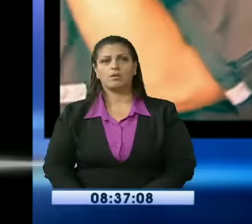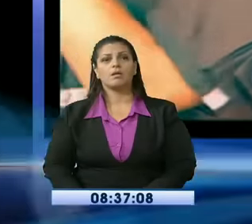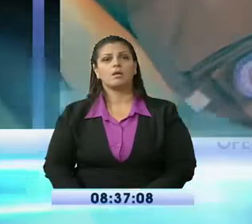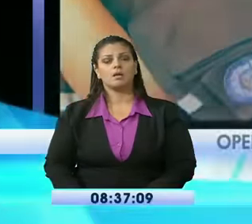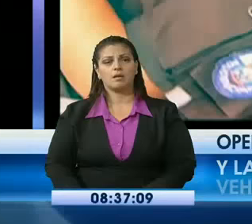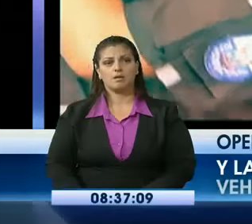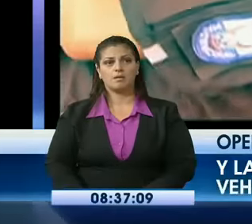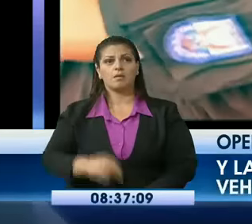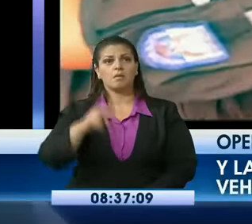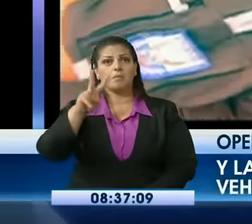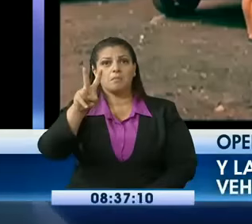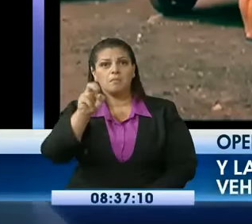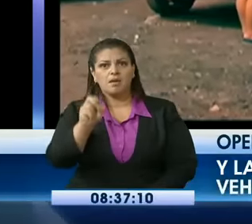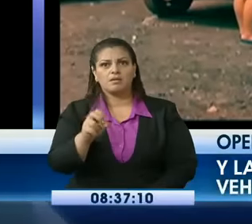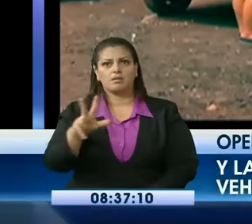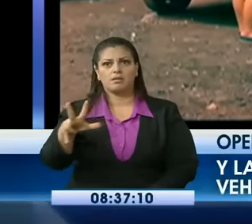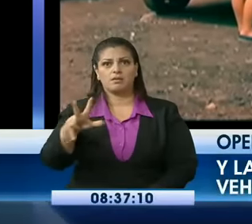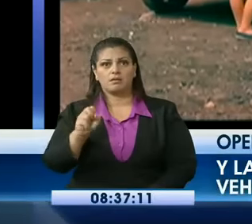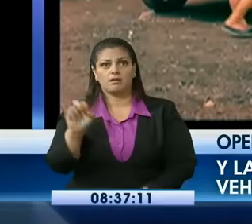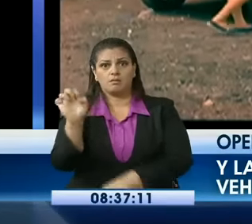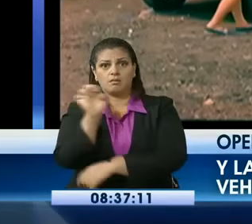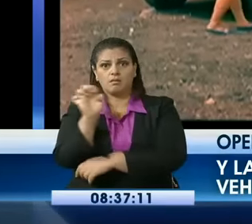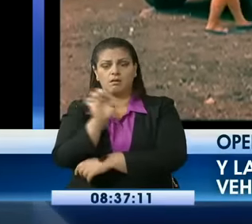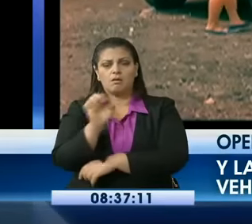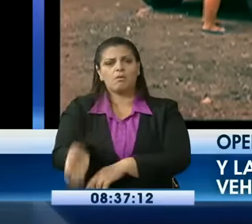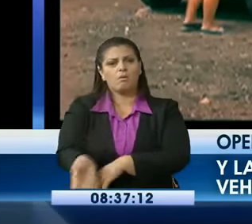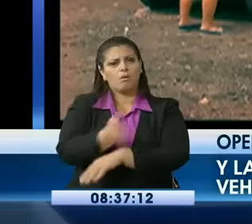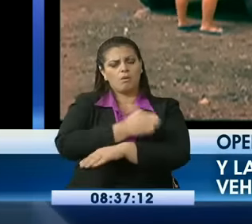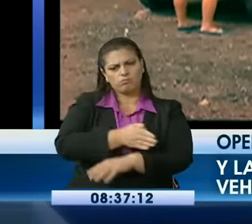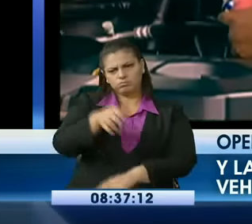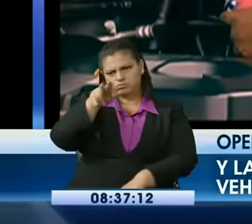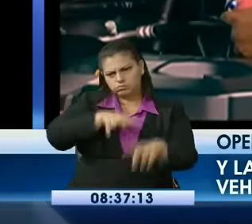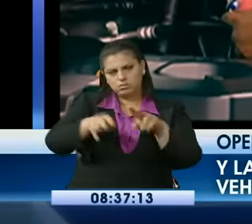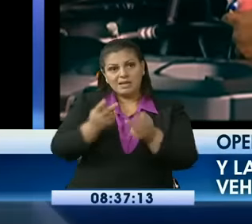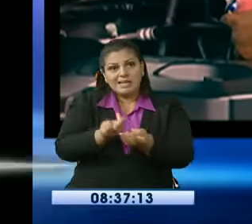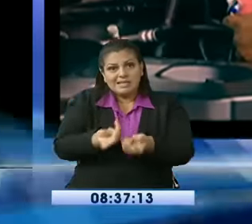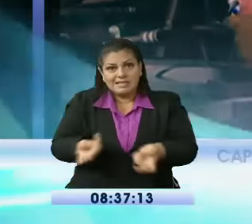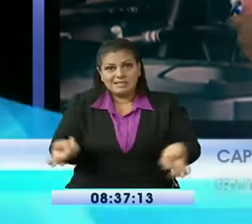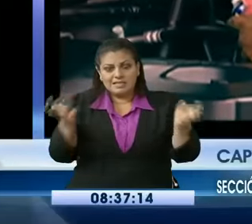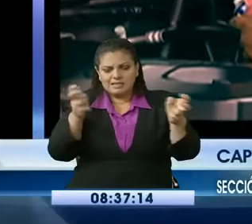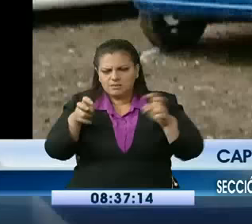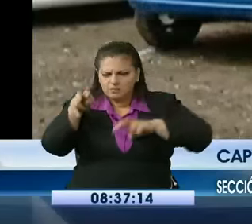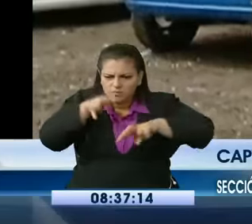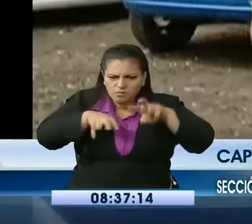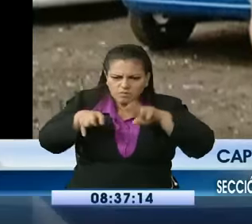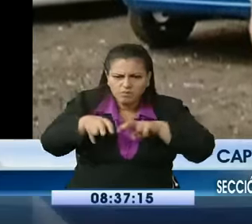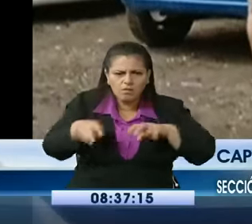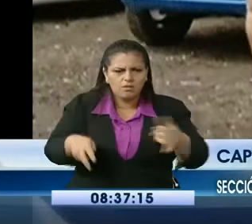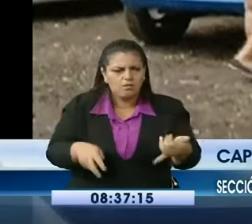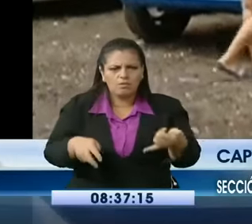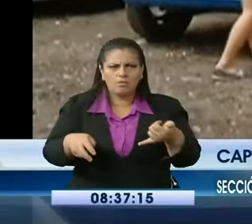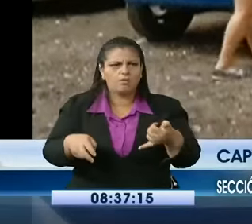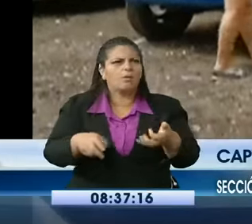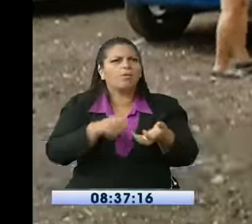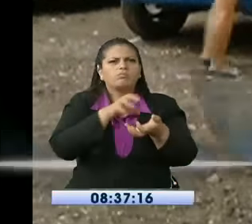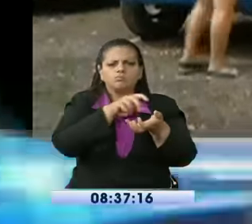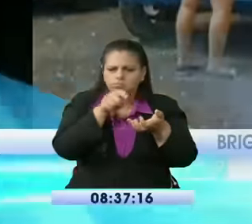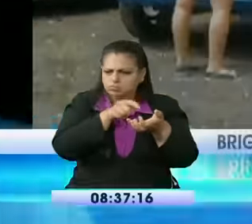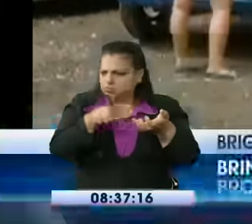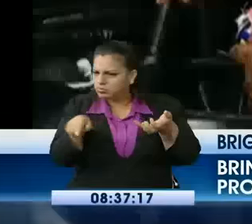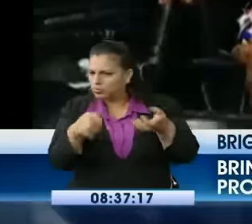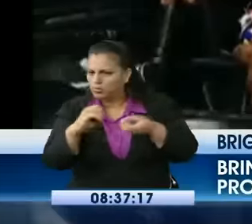20, 30 vehículos que tienen alterados el sistema de identificación vehicular. Muchos de ellos son carros clonados. Advierten a los interesados